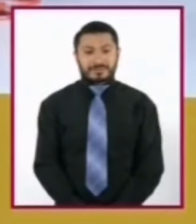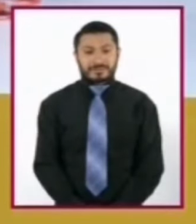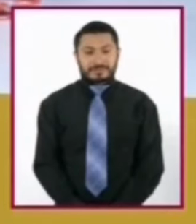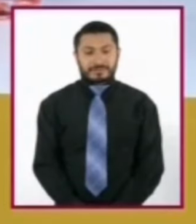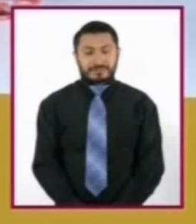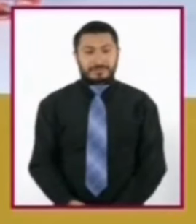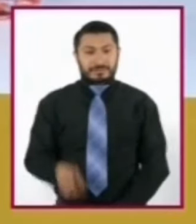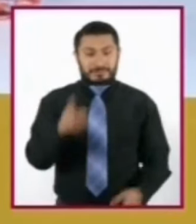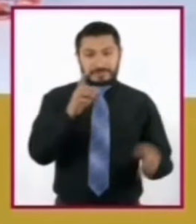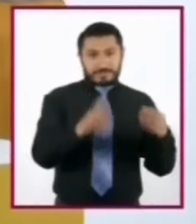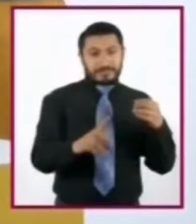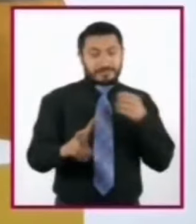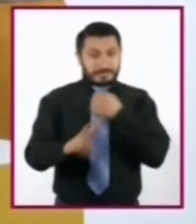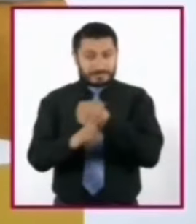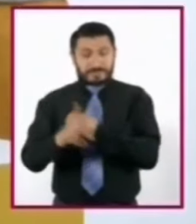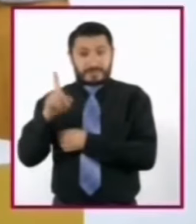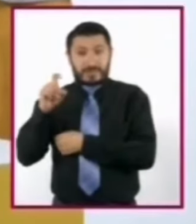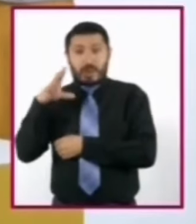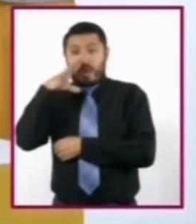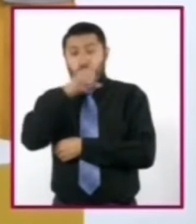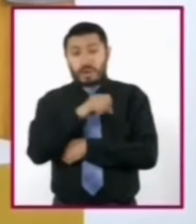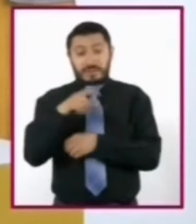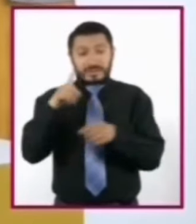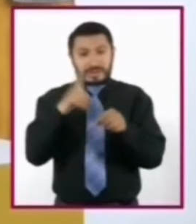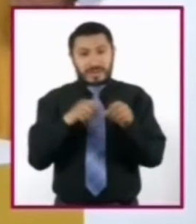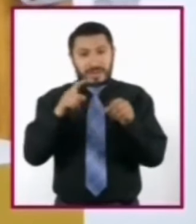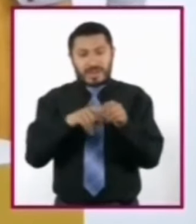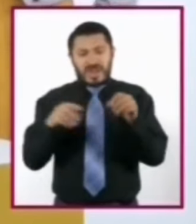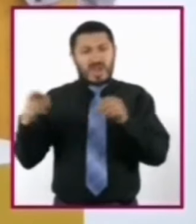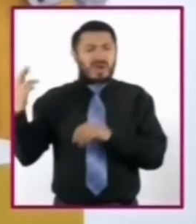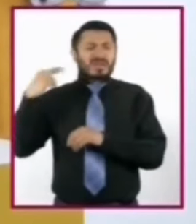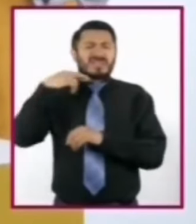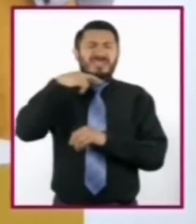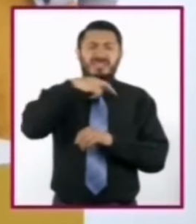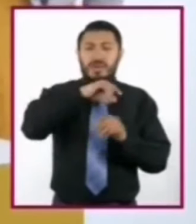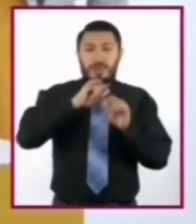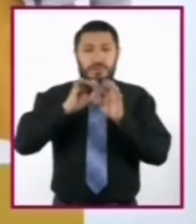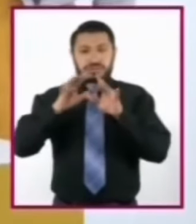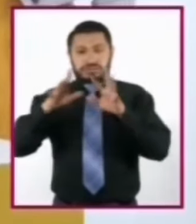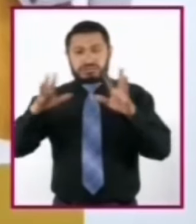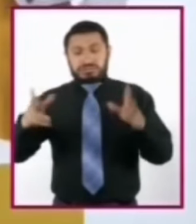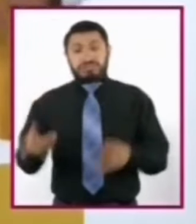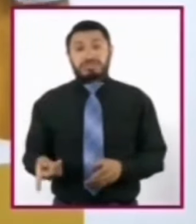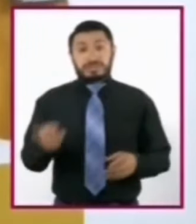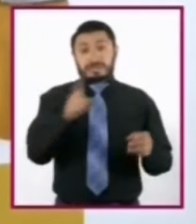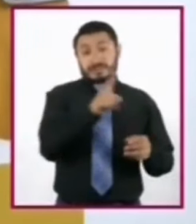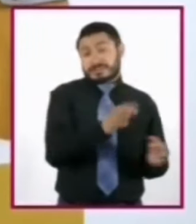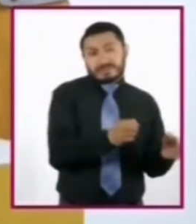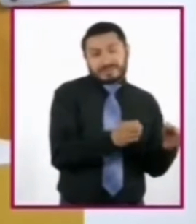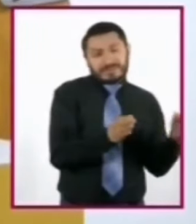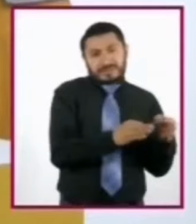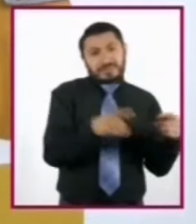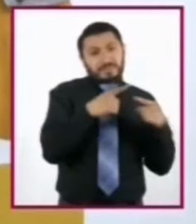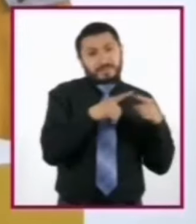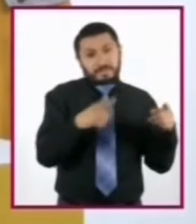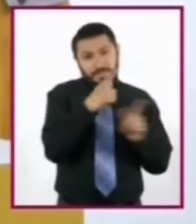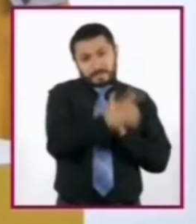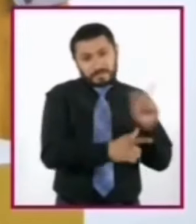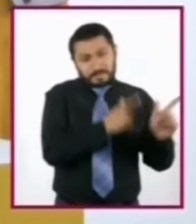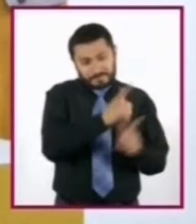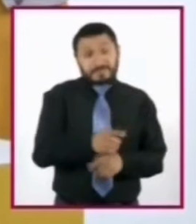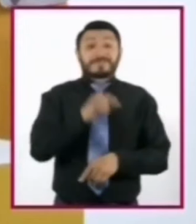En el vaso de agua caliente, el colorante se está esparciendo más rápido que en el vaso de agua fría.